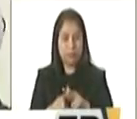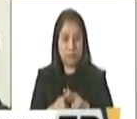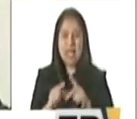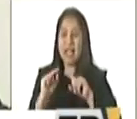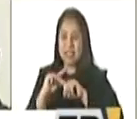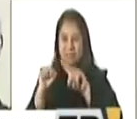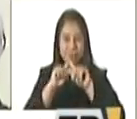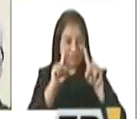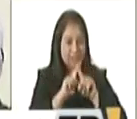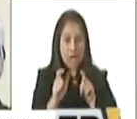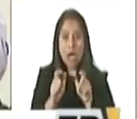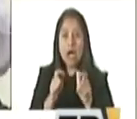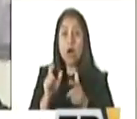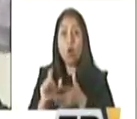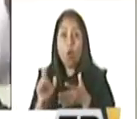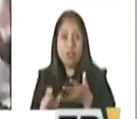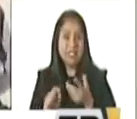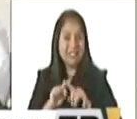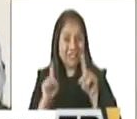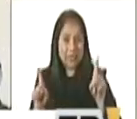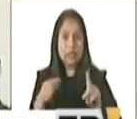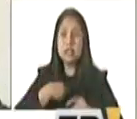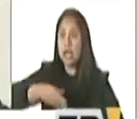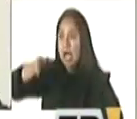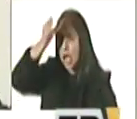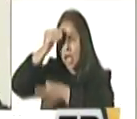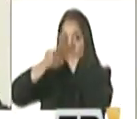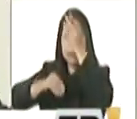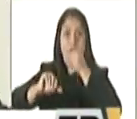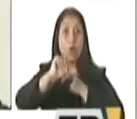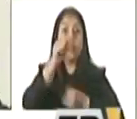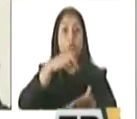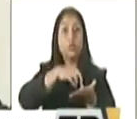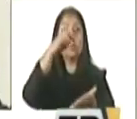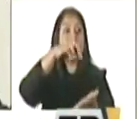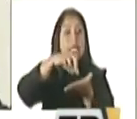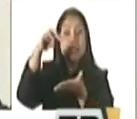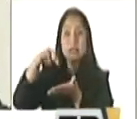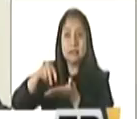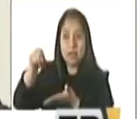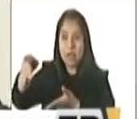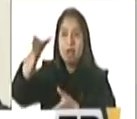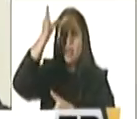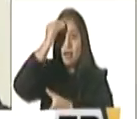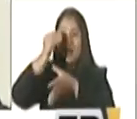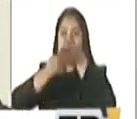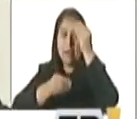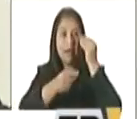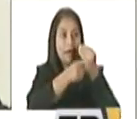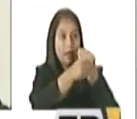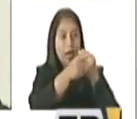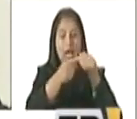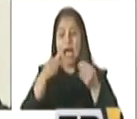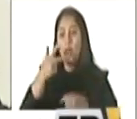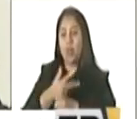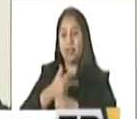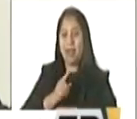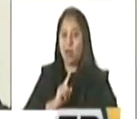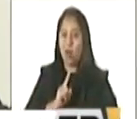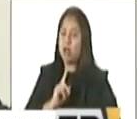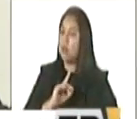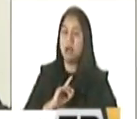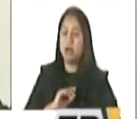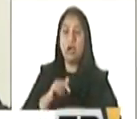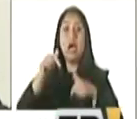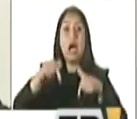con lo que aprendimos de los errores de otros países. Hoy, por ejemplo, hay países que están anunciando que van a usar el